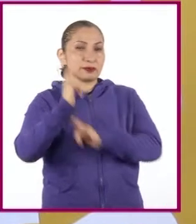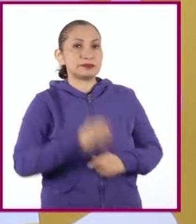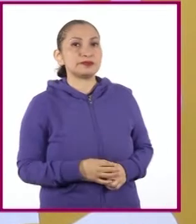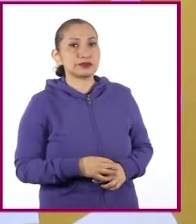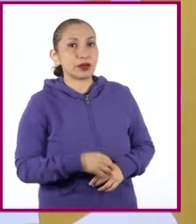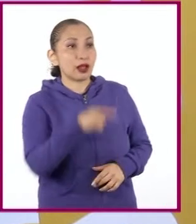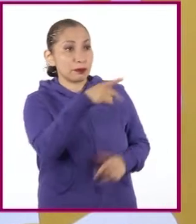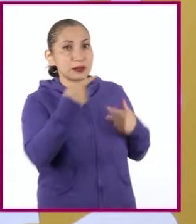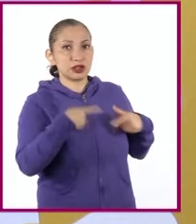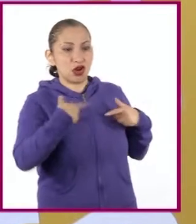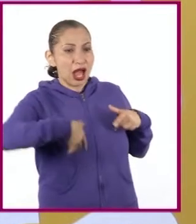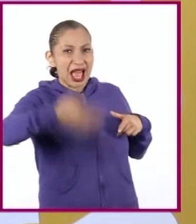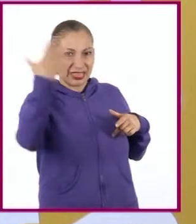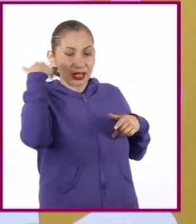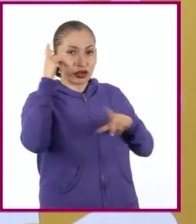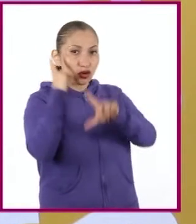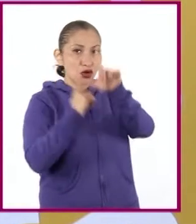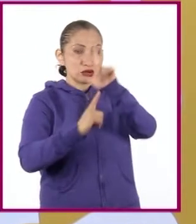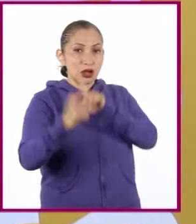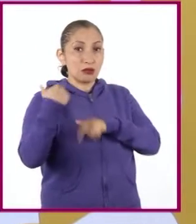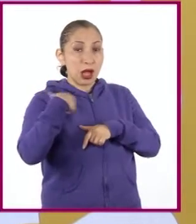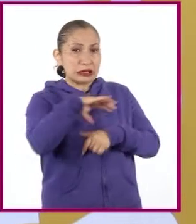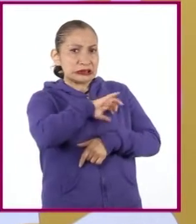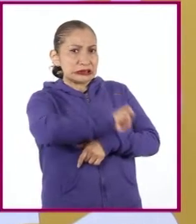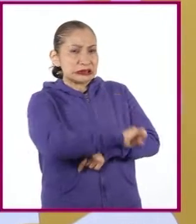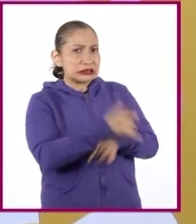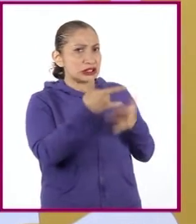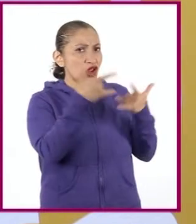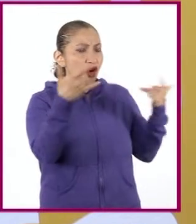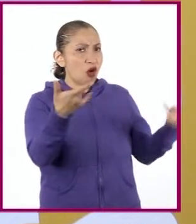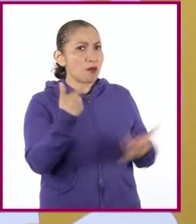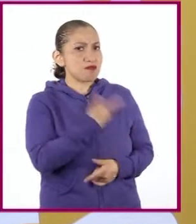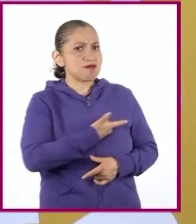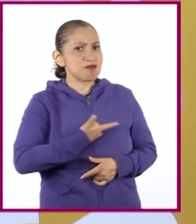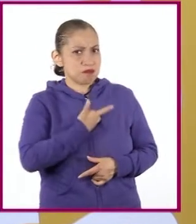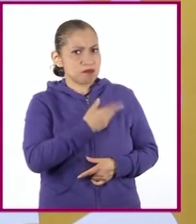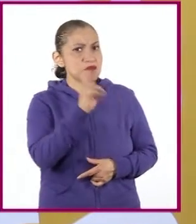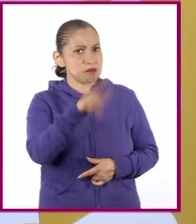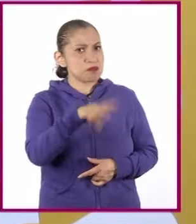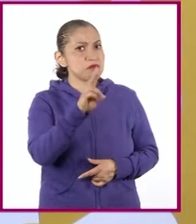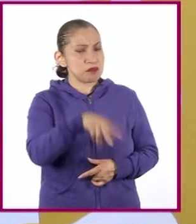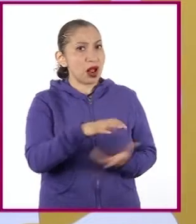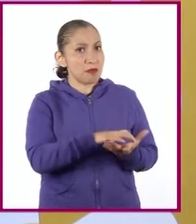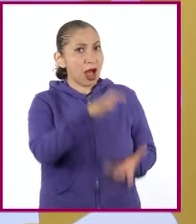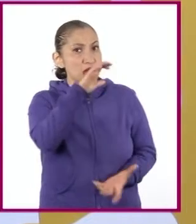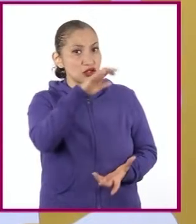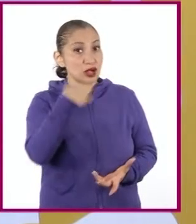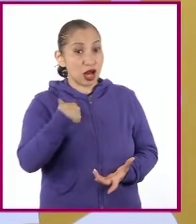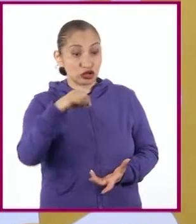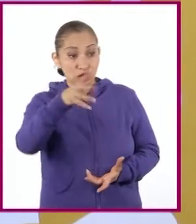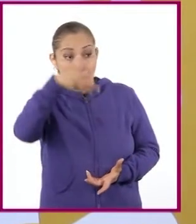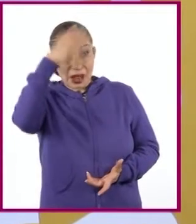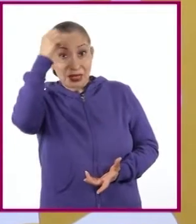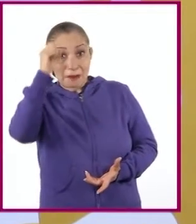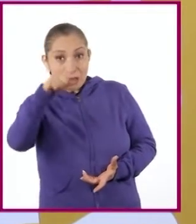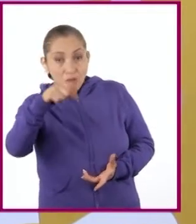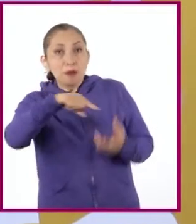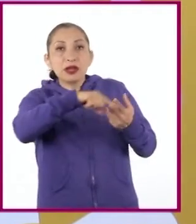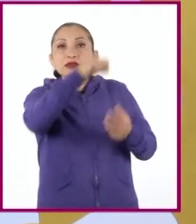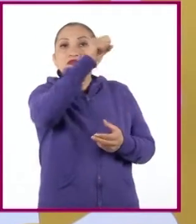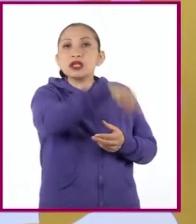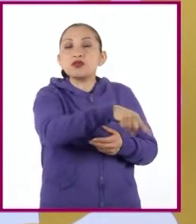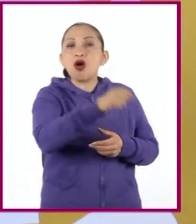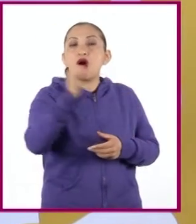los griegos son una de mis civilizaciones favoritas, ¿sabía? Gran parte de nuestra cultura tuvo su origen